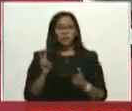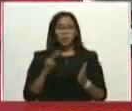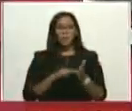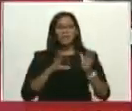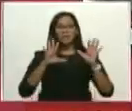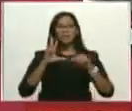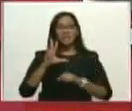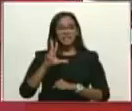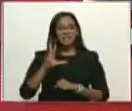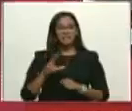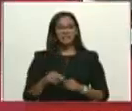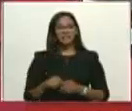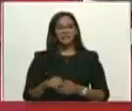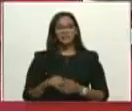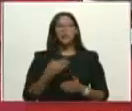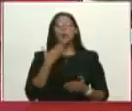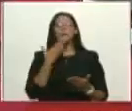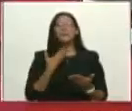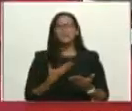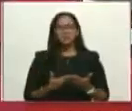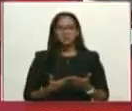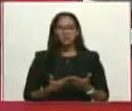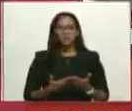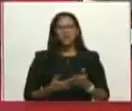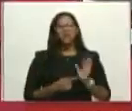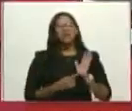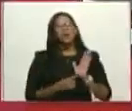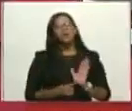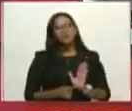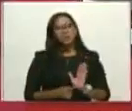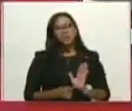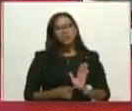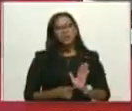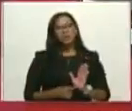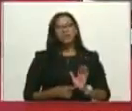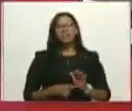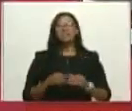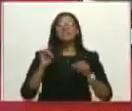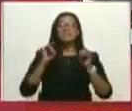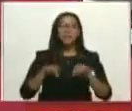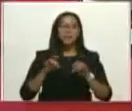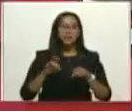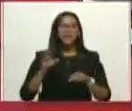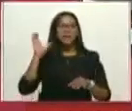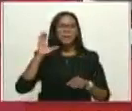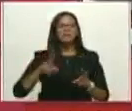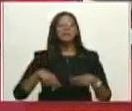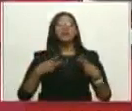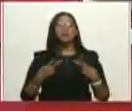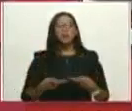2013, nos permitió demostrar y sembrar la patria nueva.